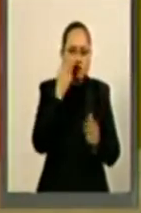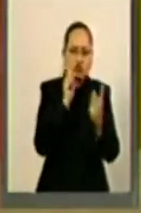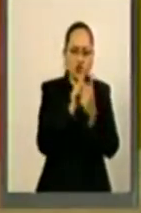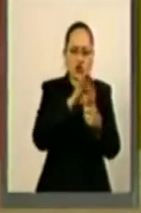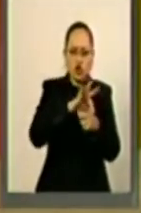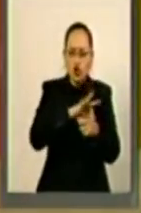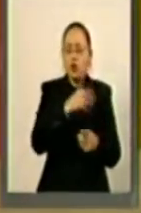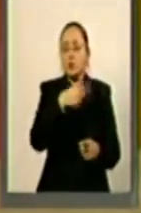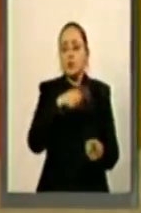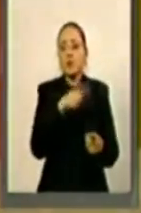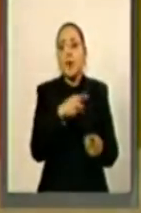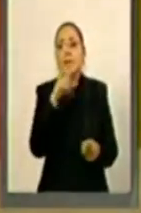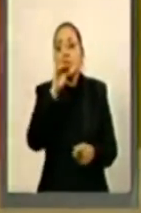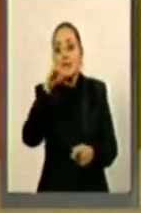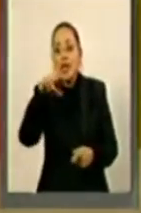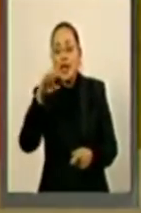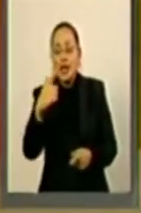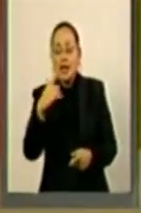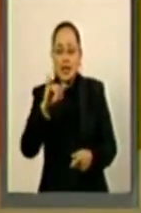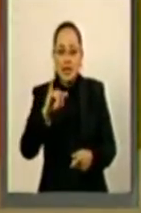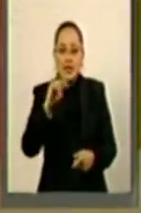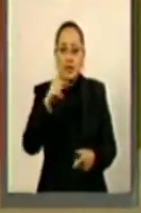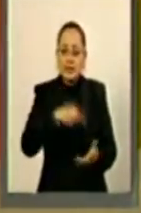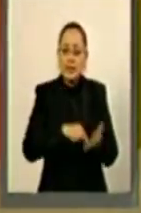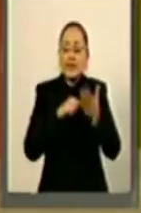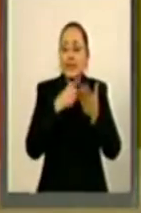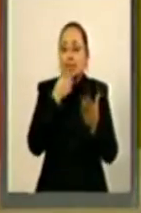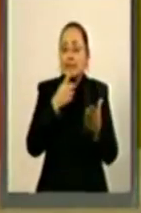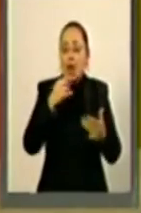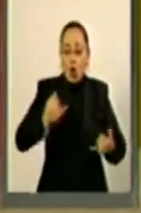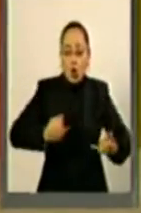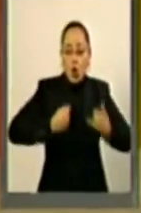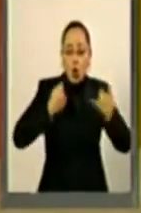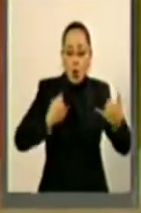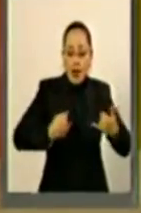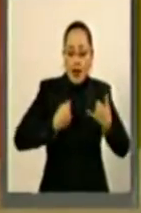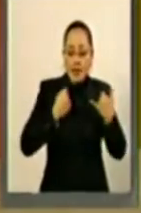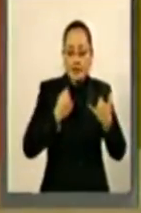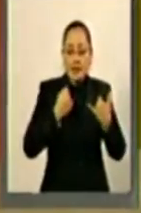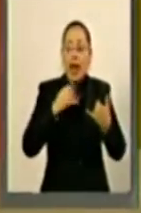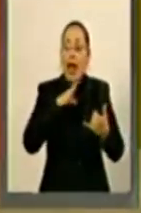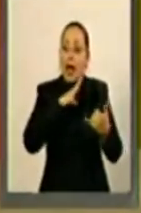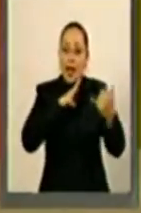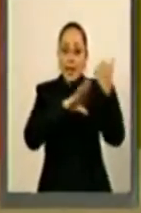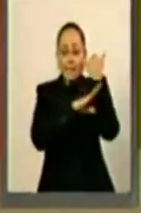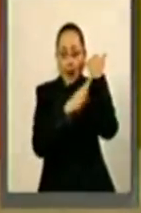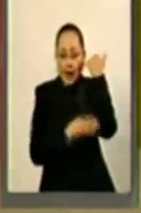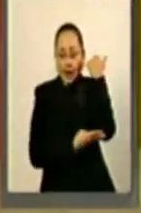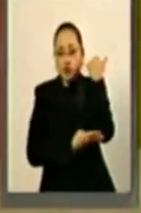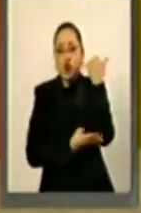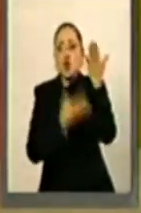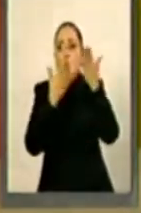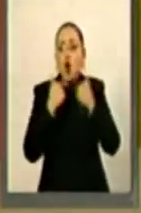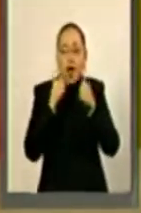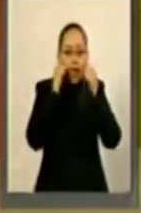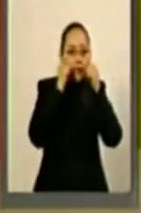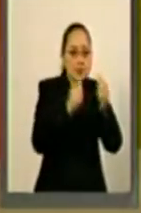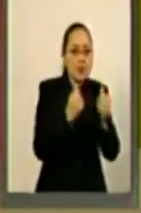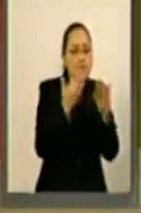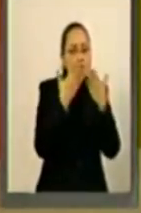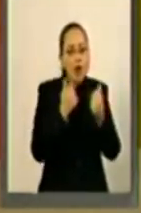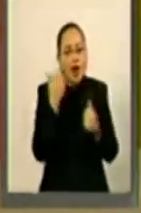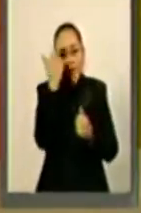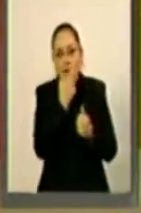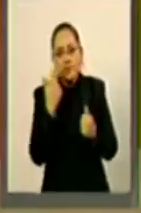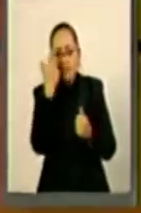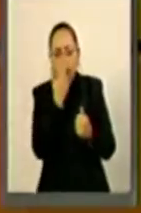creciente número de mujeres jóvenes en estado de embarazo que no reciben ni siquiera la primera atención o